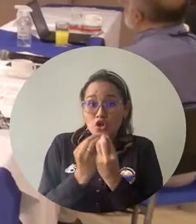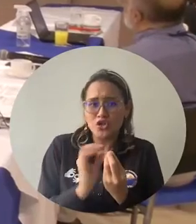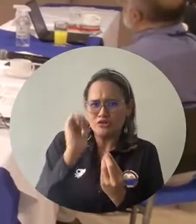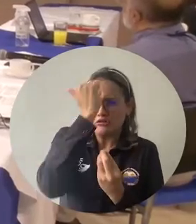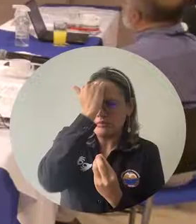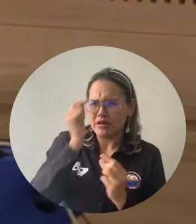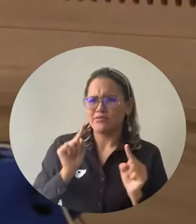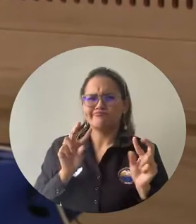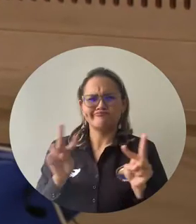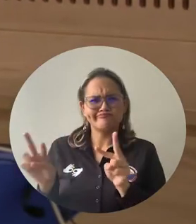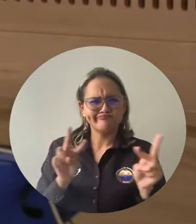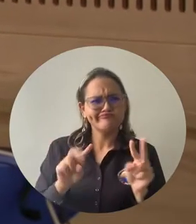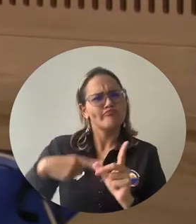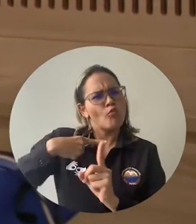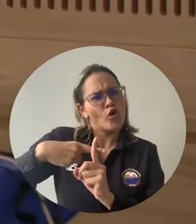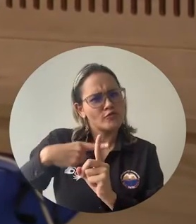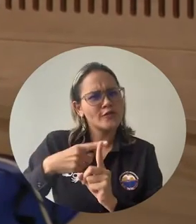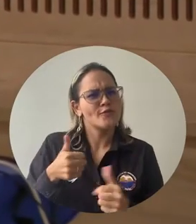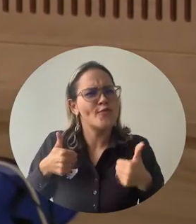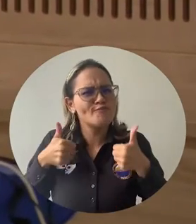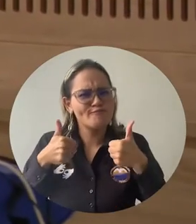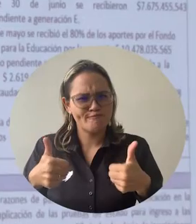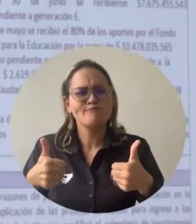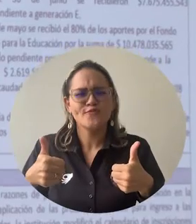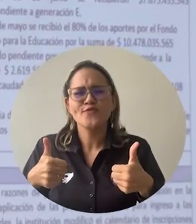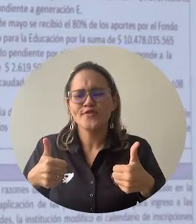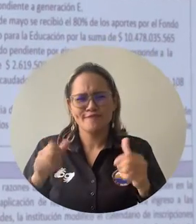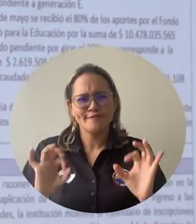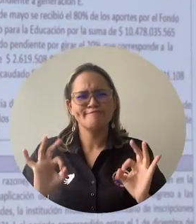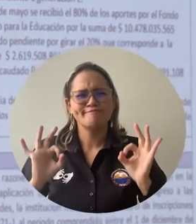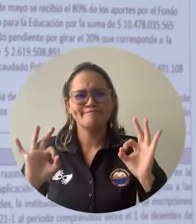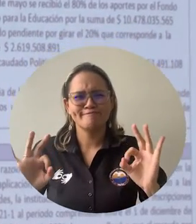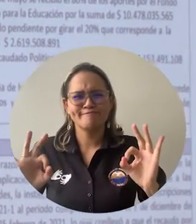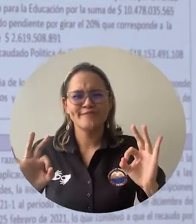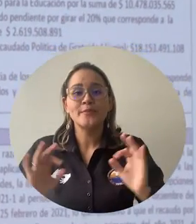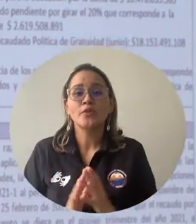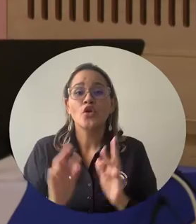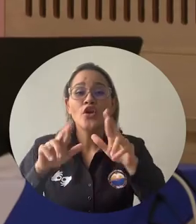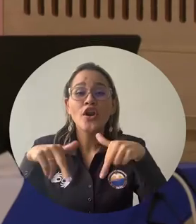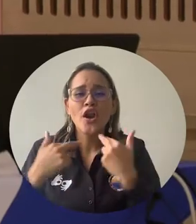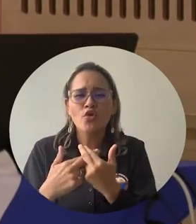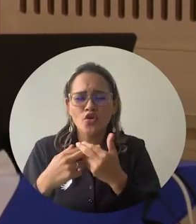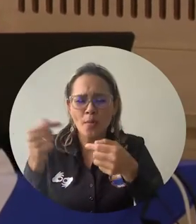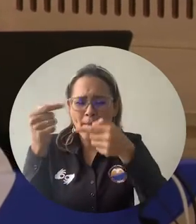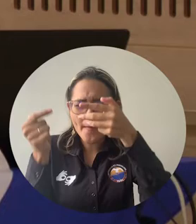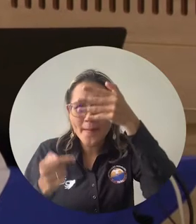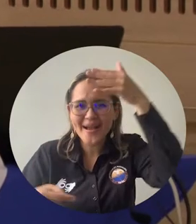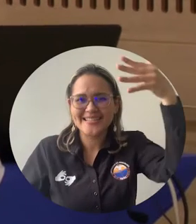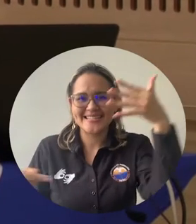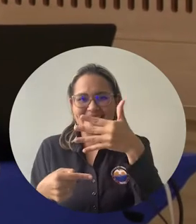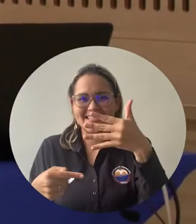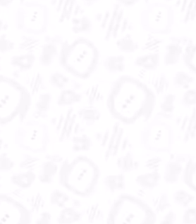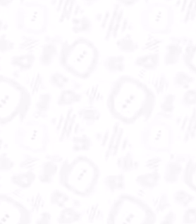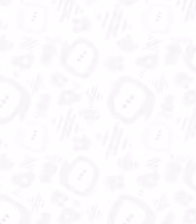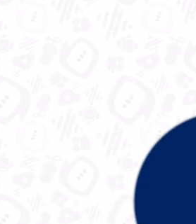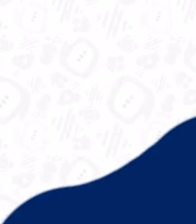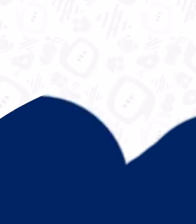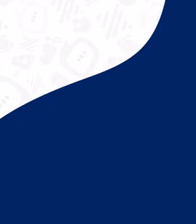financiero sustentado por el rector Pablo Vera Salazar y el vicerrector administrativo Jaime Noguera Serrano en la sexta sesión del año.